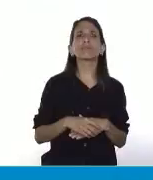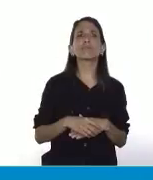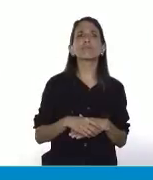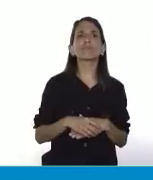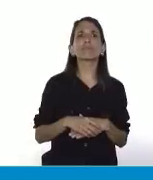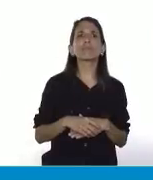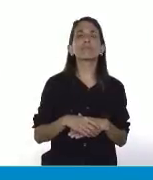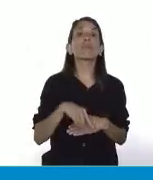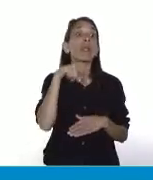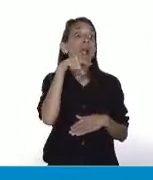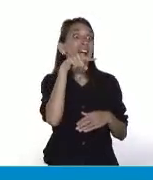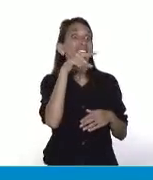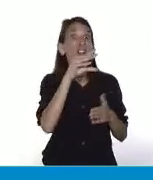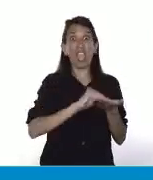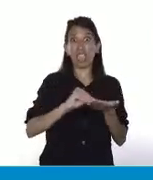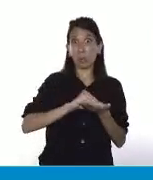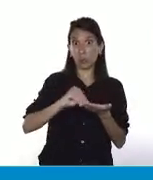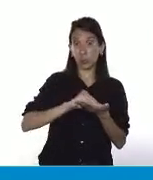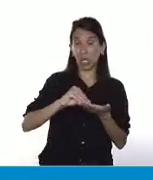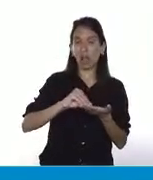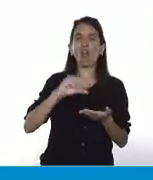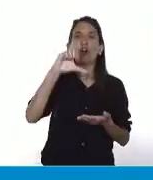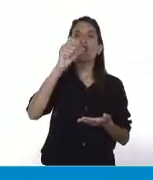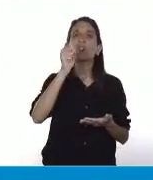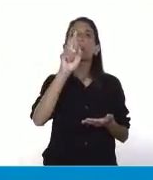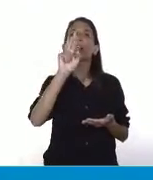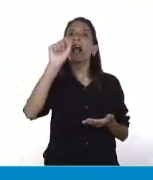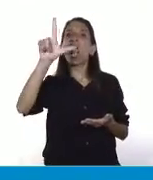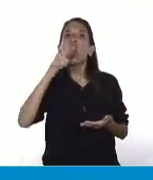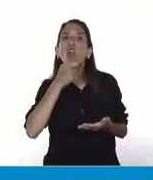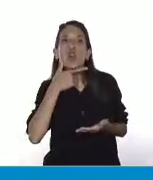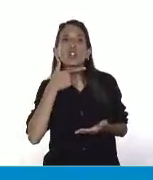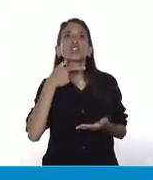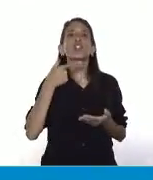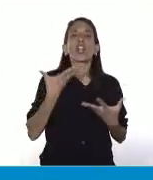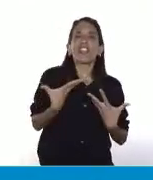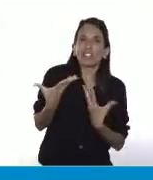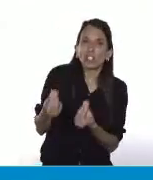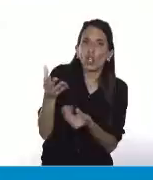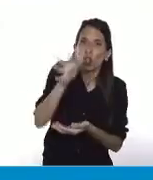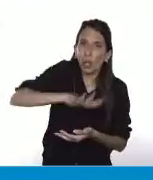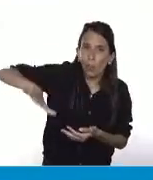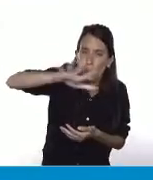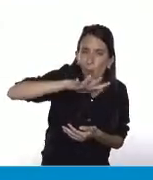Carlos Bonicato, luego defensor del pueblo, Valeria Mendolara,